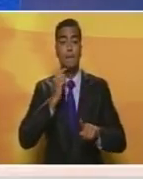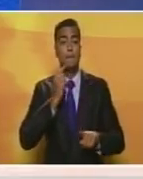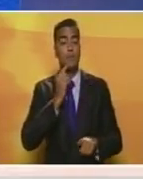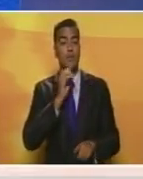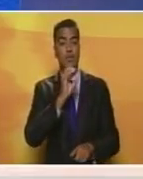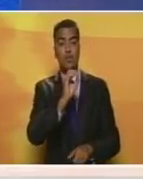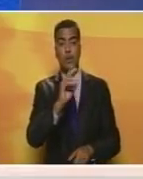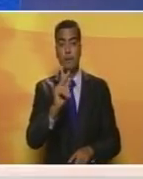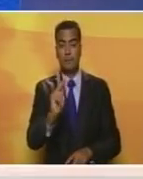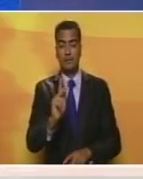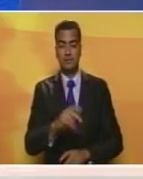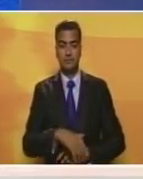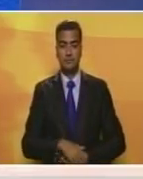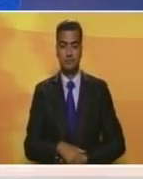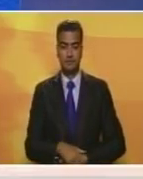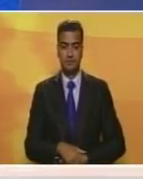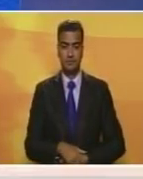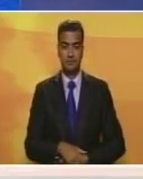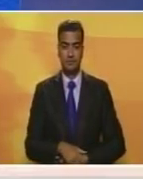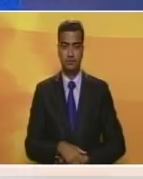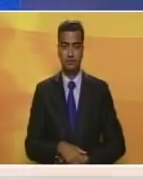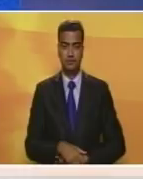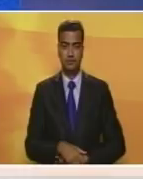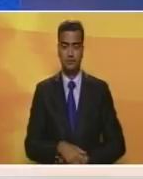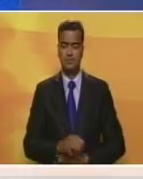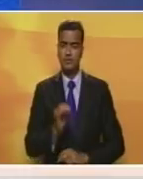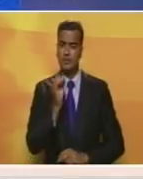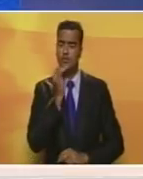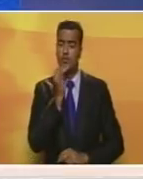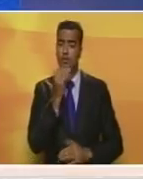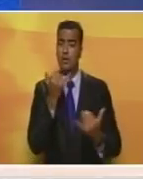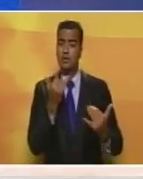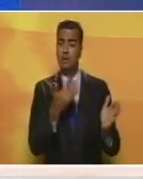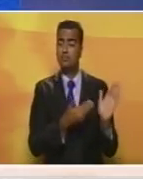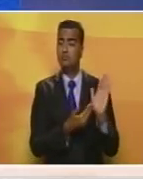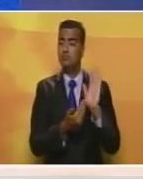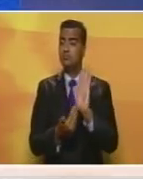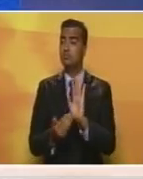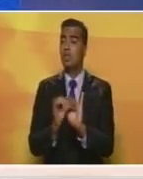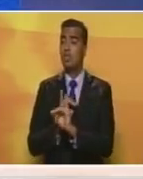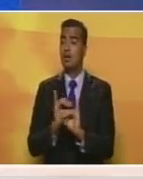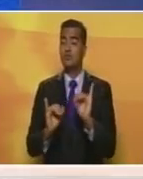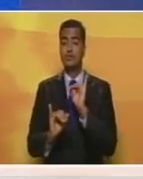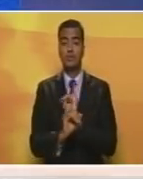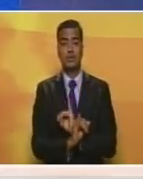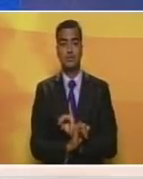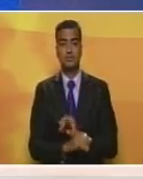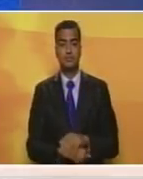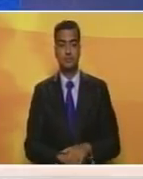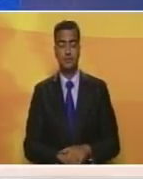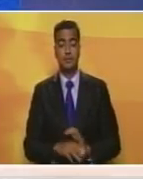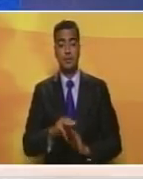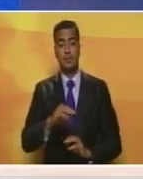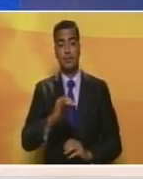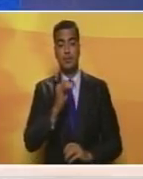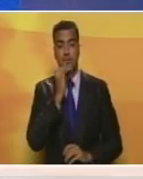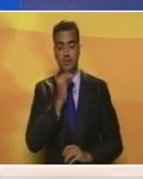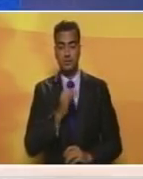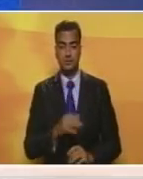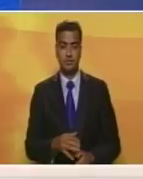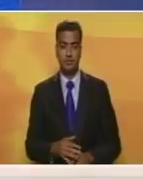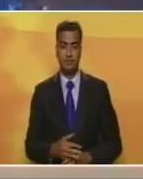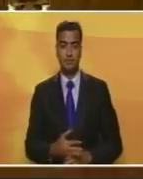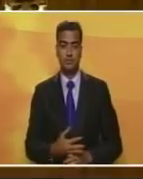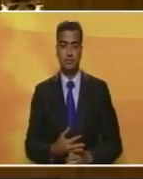en materia de salud, vialidad y educación. La diputada Delsa Solórzano, presidenta de la Comisión Especial de la